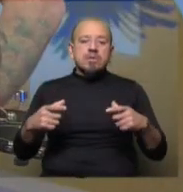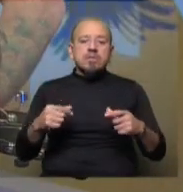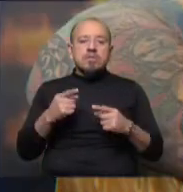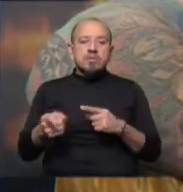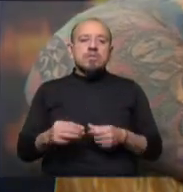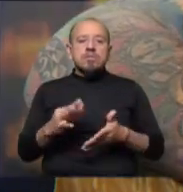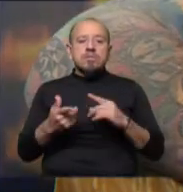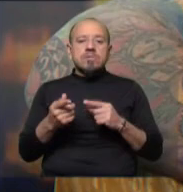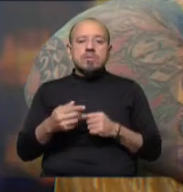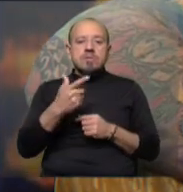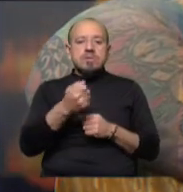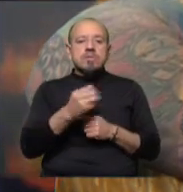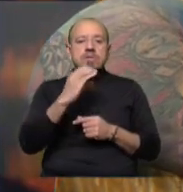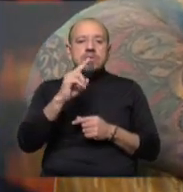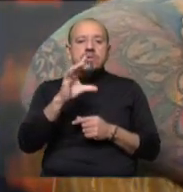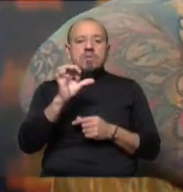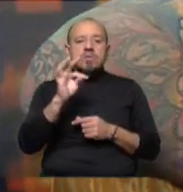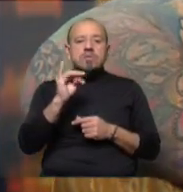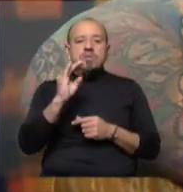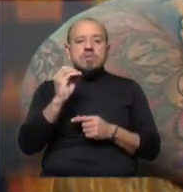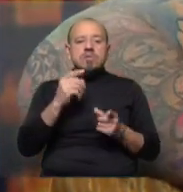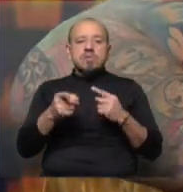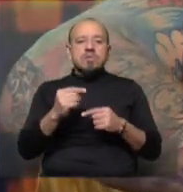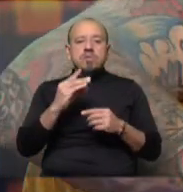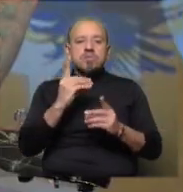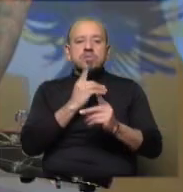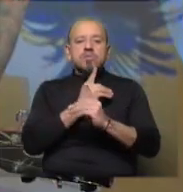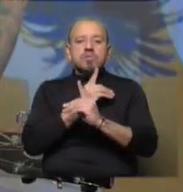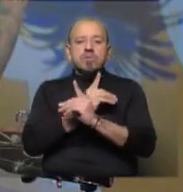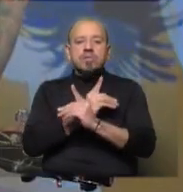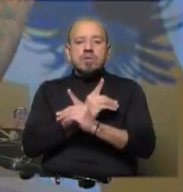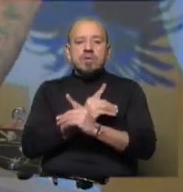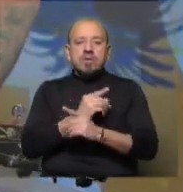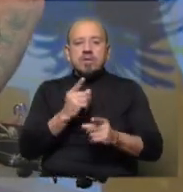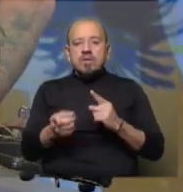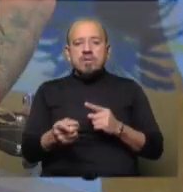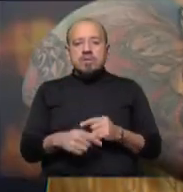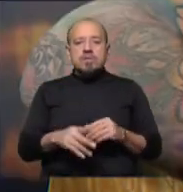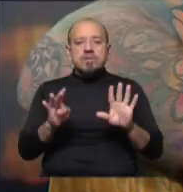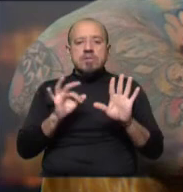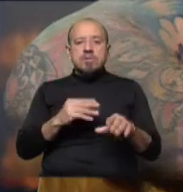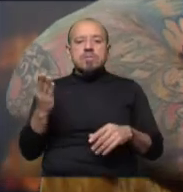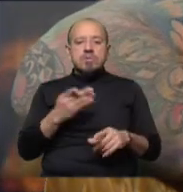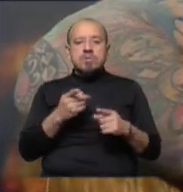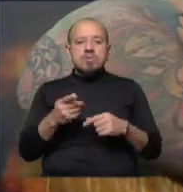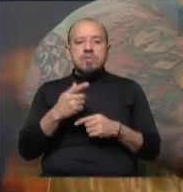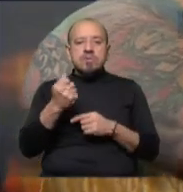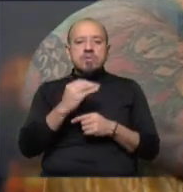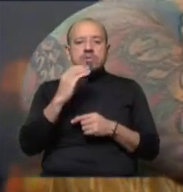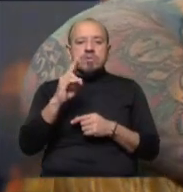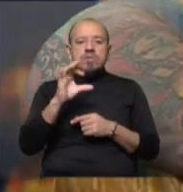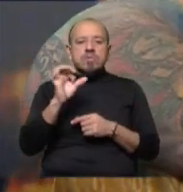formato acústico, que es este que estamos presentando, que es un DVD. 90% acústico. 90%. 90% acústico. Tiene alguna que otra distorsión.